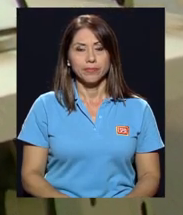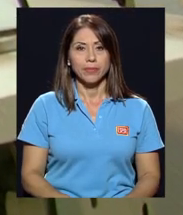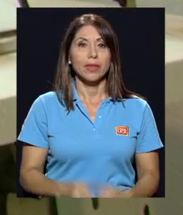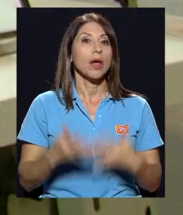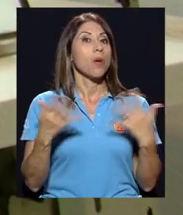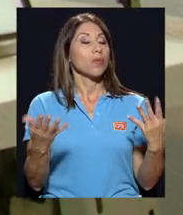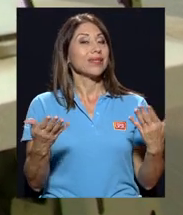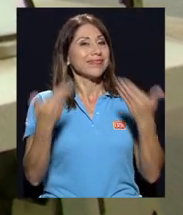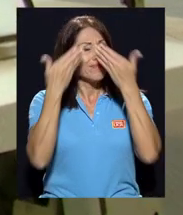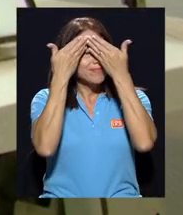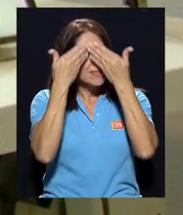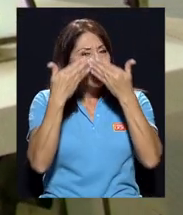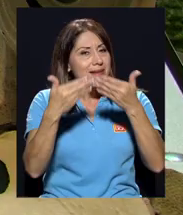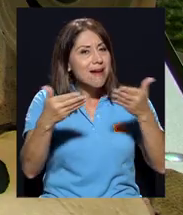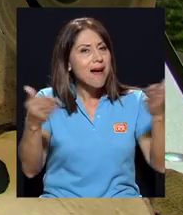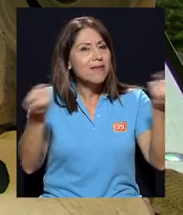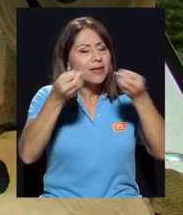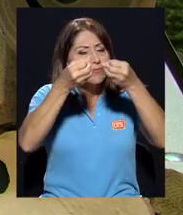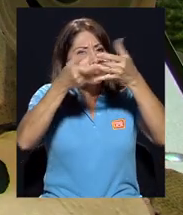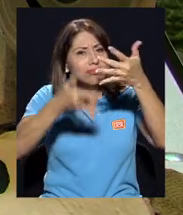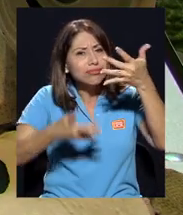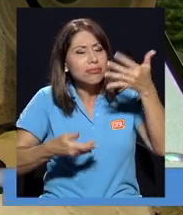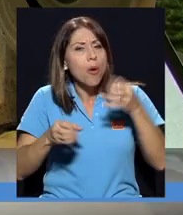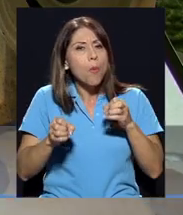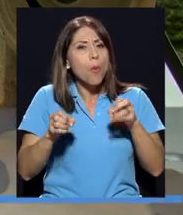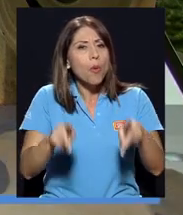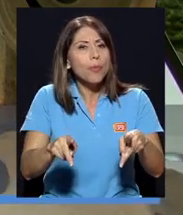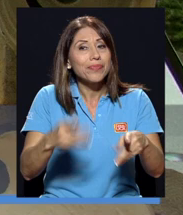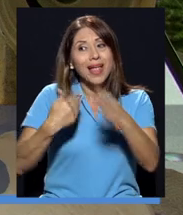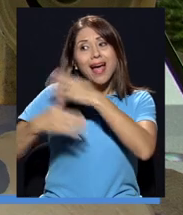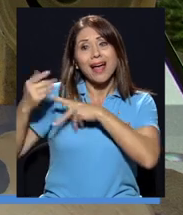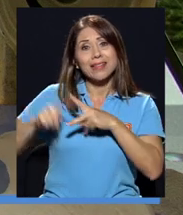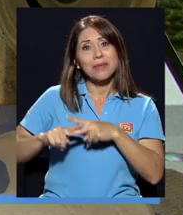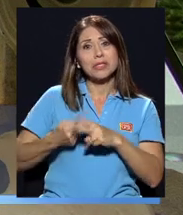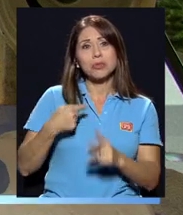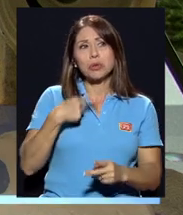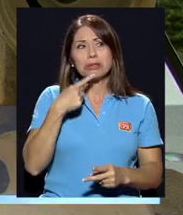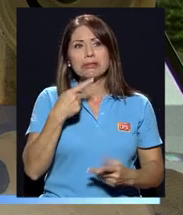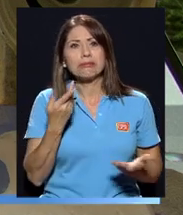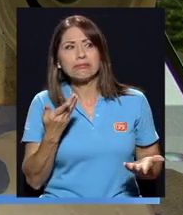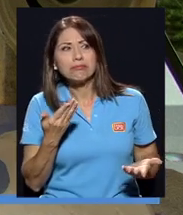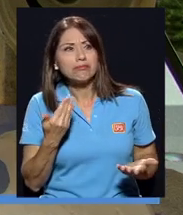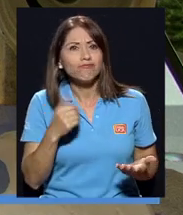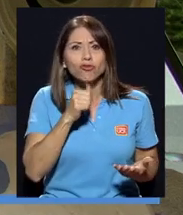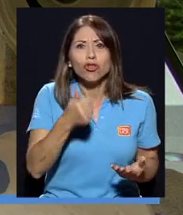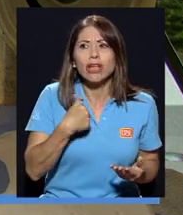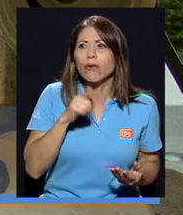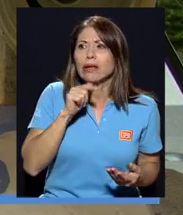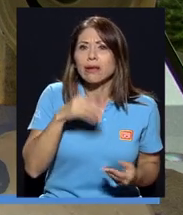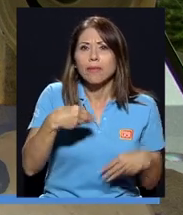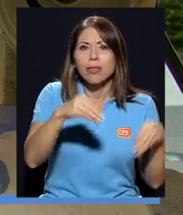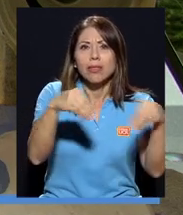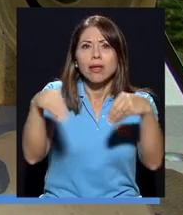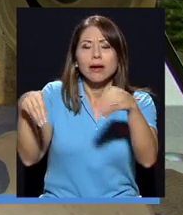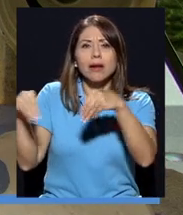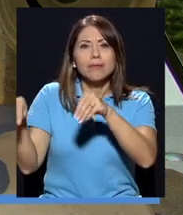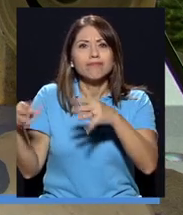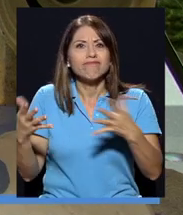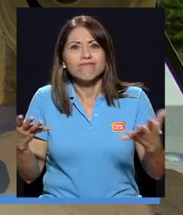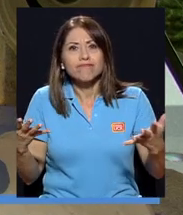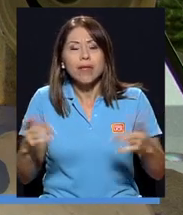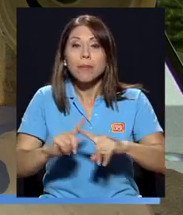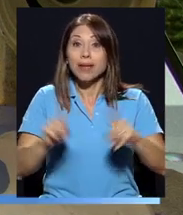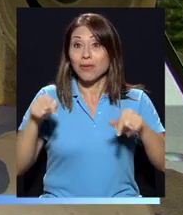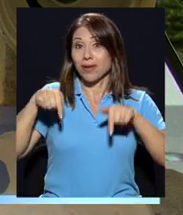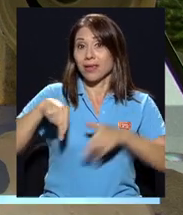te abre un mundo de posibilidades, porque al principio decís, uy, no tengo a quién venderle, ¿verdad? En cambio, pues en la universidad te enseñan,